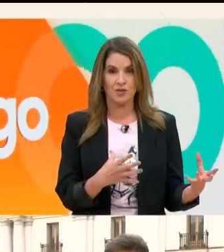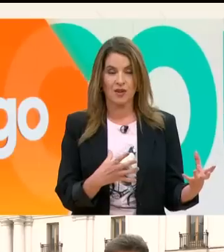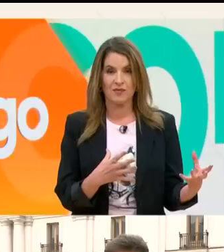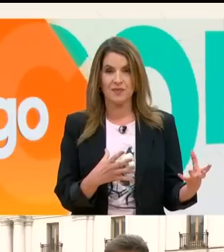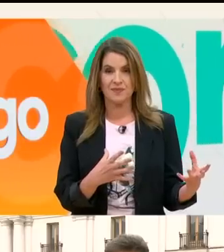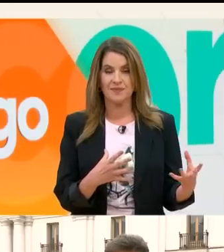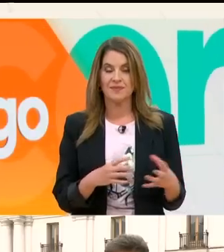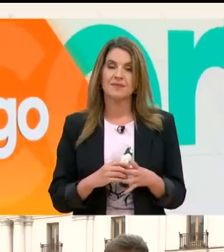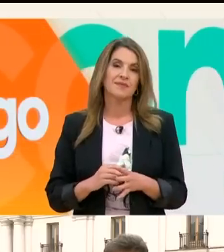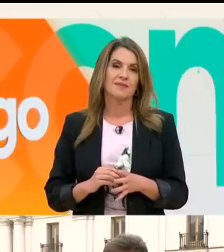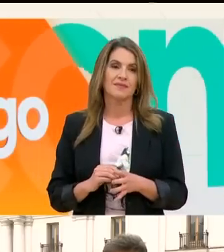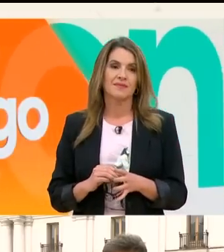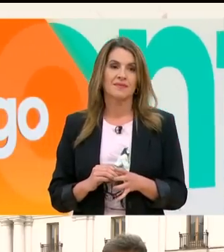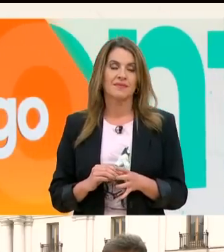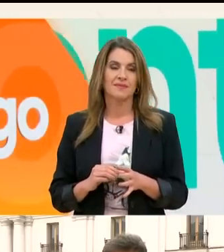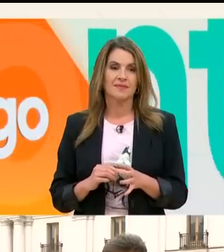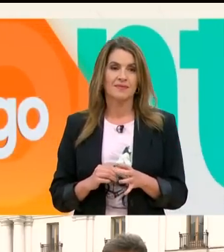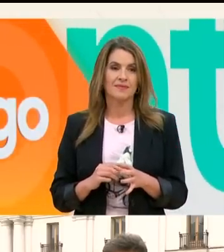han hecho, Rafa.